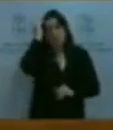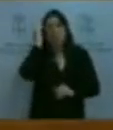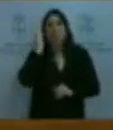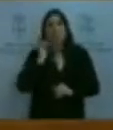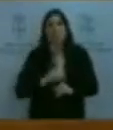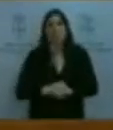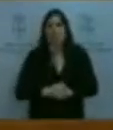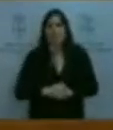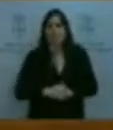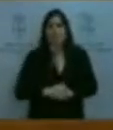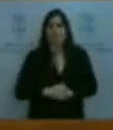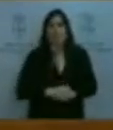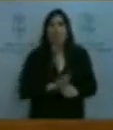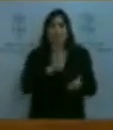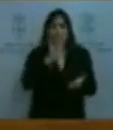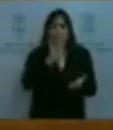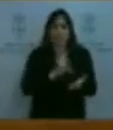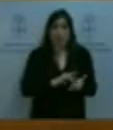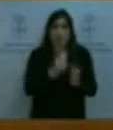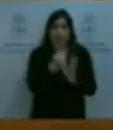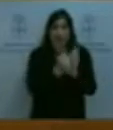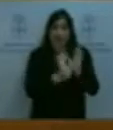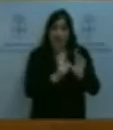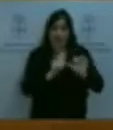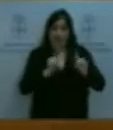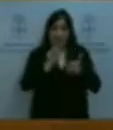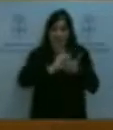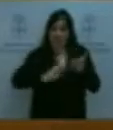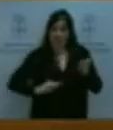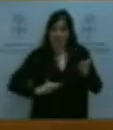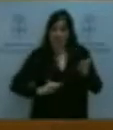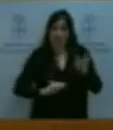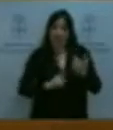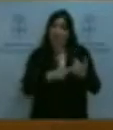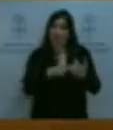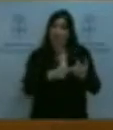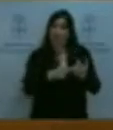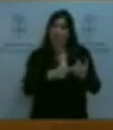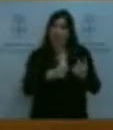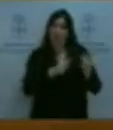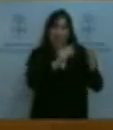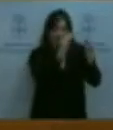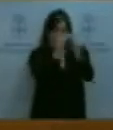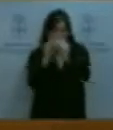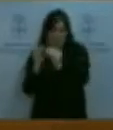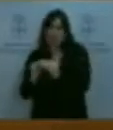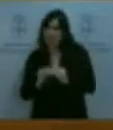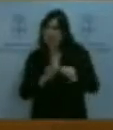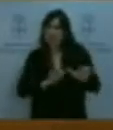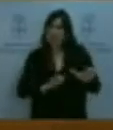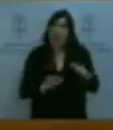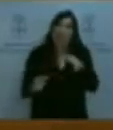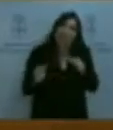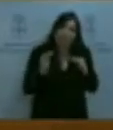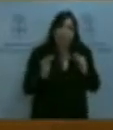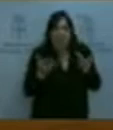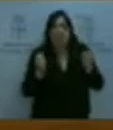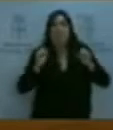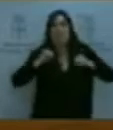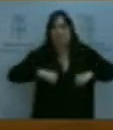puntos, entre los que, por cierto, existía un alto grado de coincidencia, matices aparte, por ello es un pacto, un alto grado de coincidencia, el